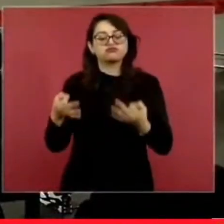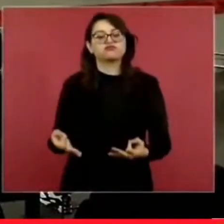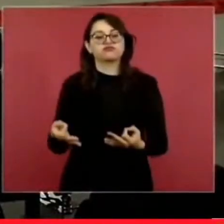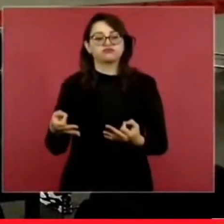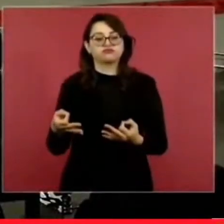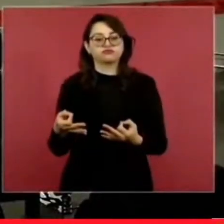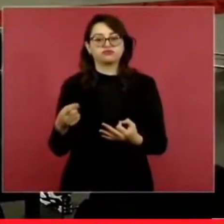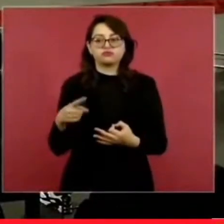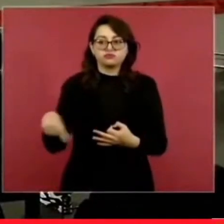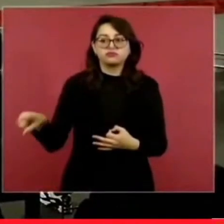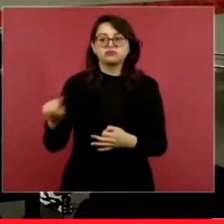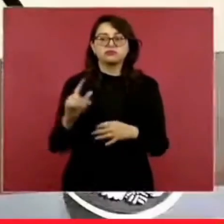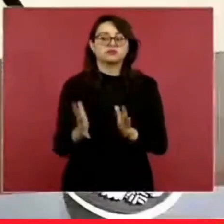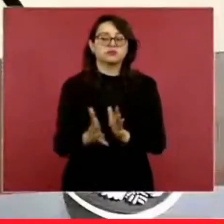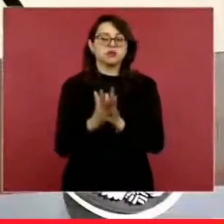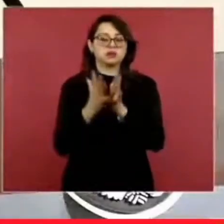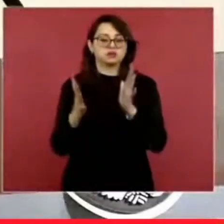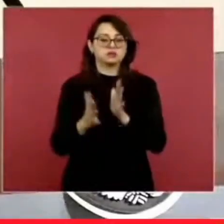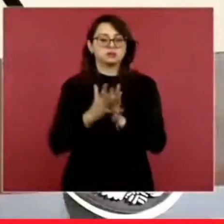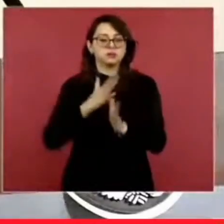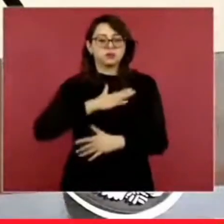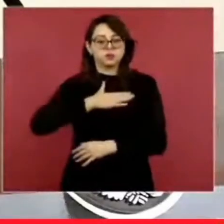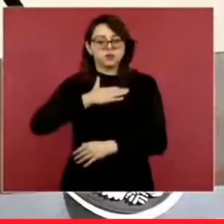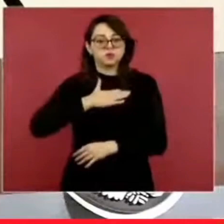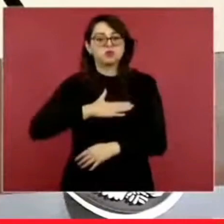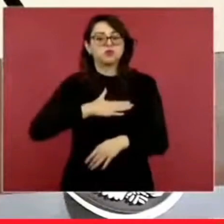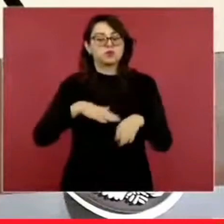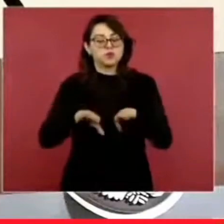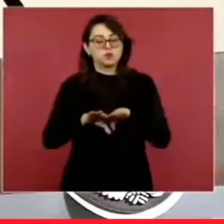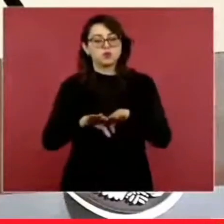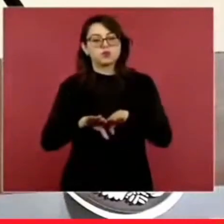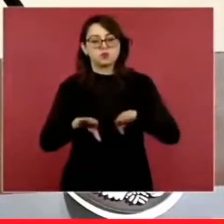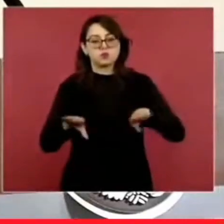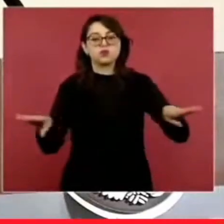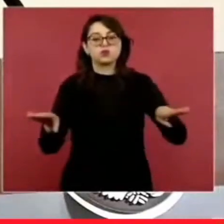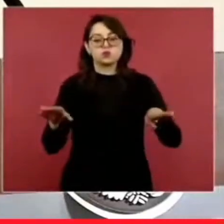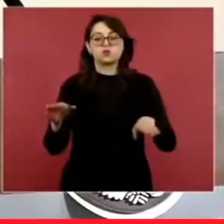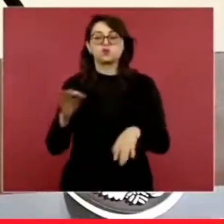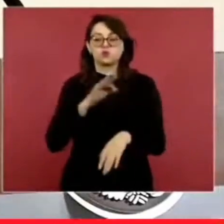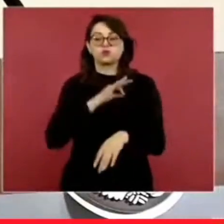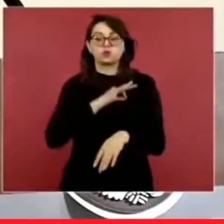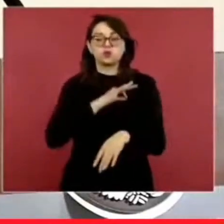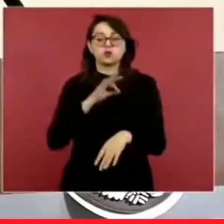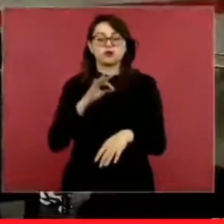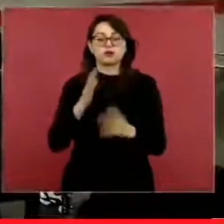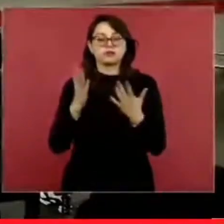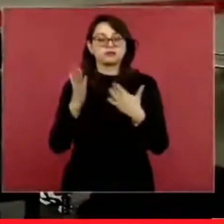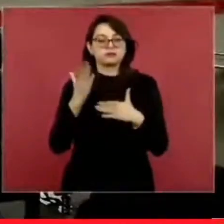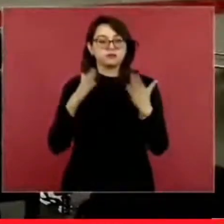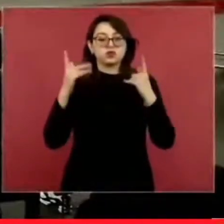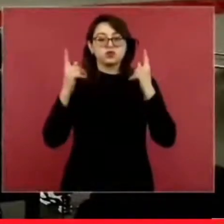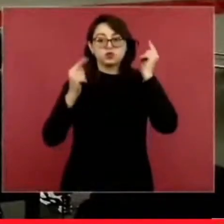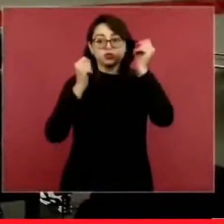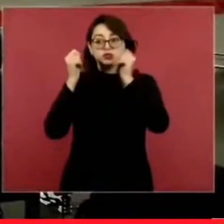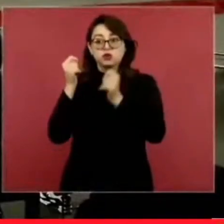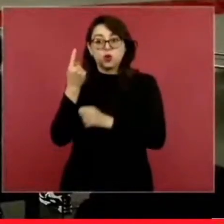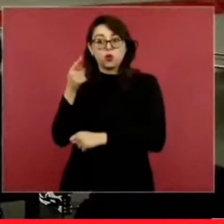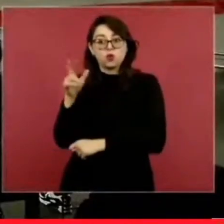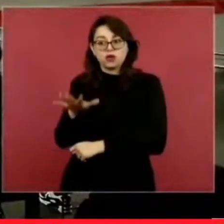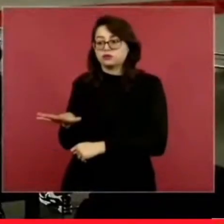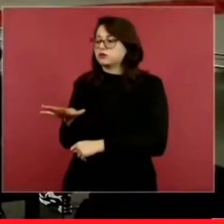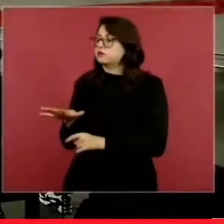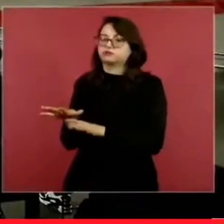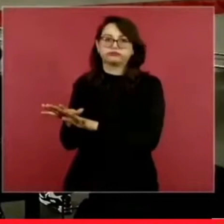participación mucho más justa mucho más equitativa del éxito turístico y a través del tren maya les